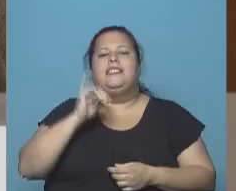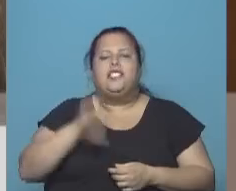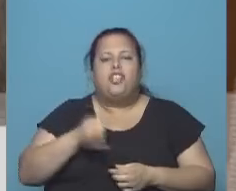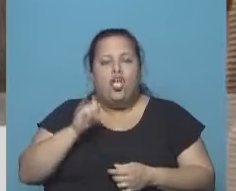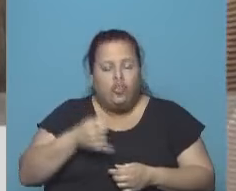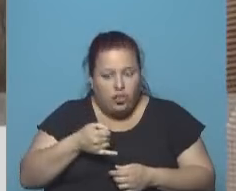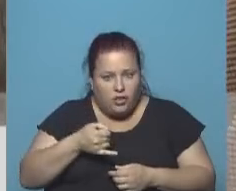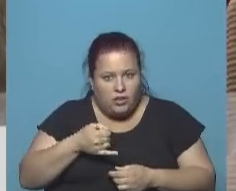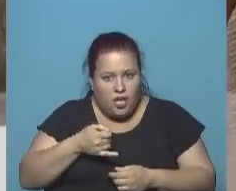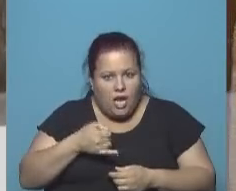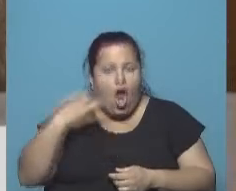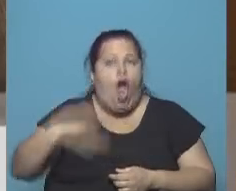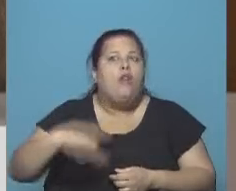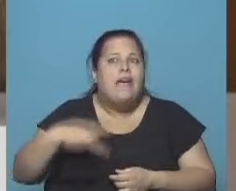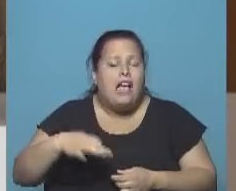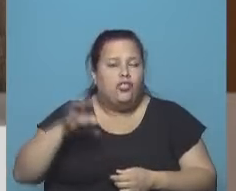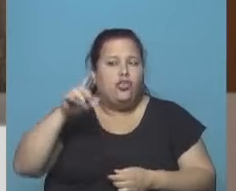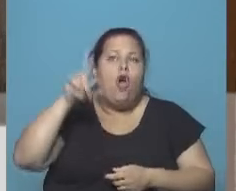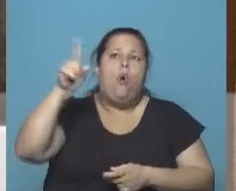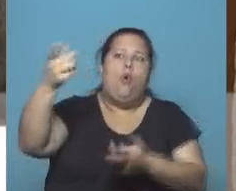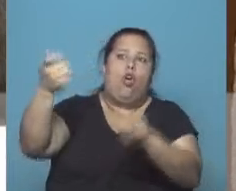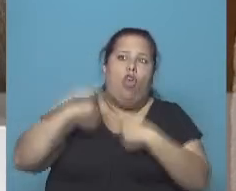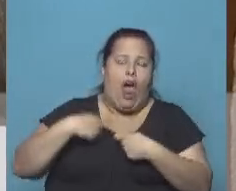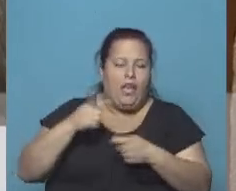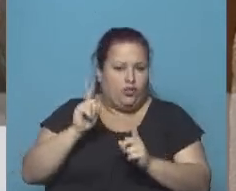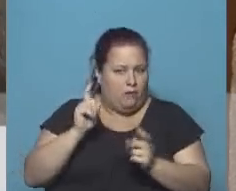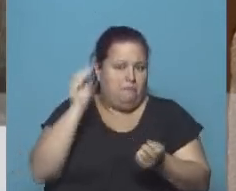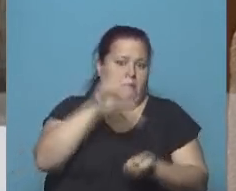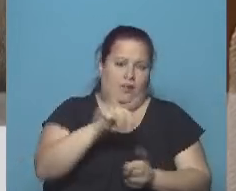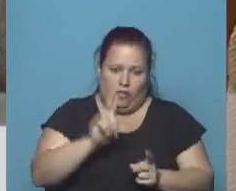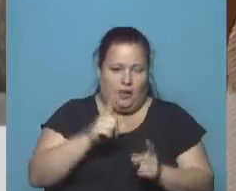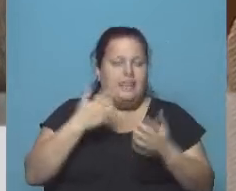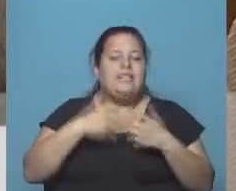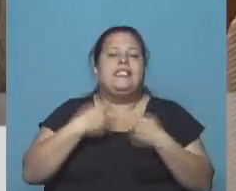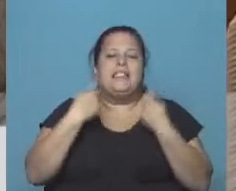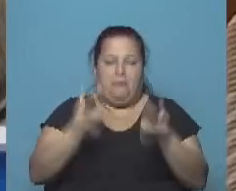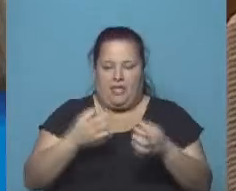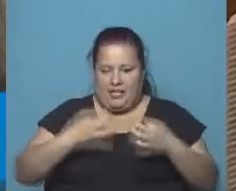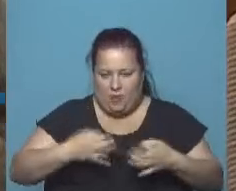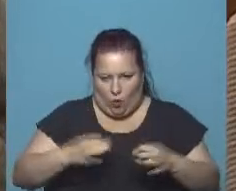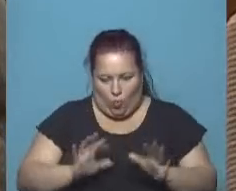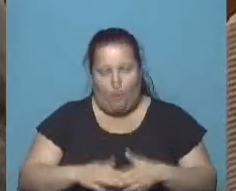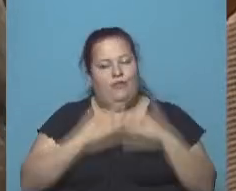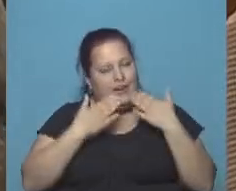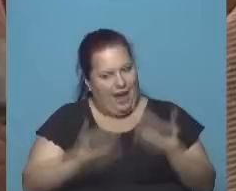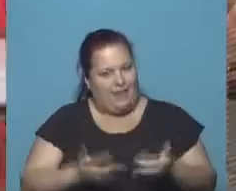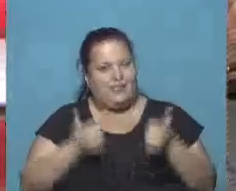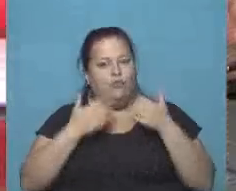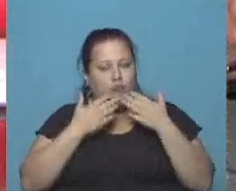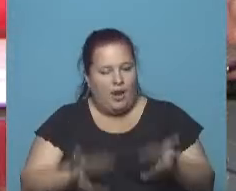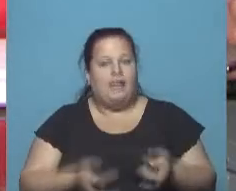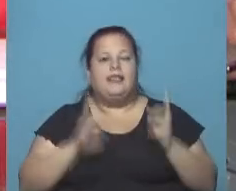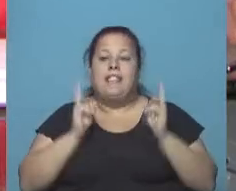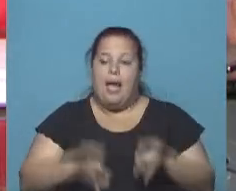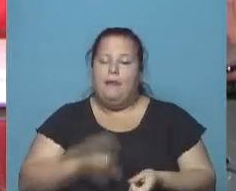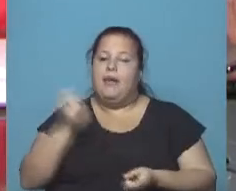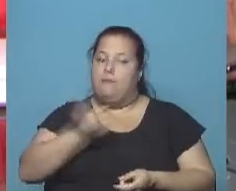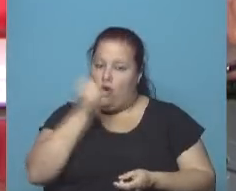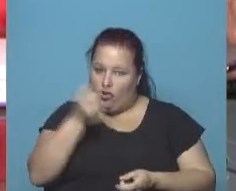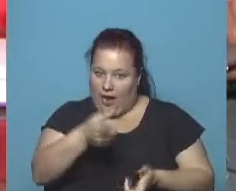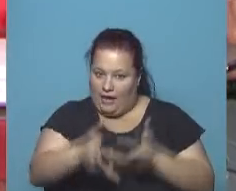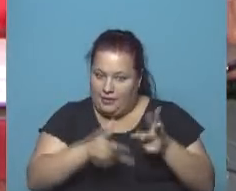sospechoso. Es que el donante nunca debió ser un sospechoso. Es decir, sospechoso es una palabra que a mí me suena a criminalidad. Y aquí estamos